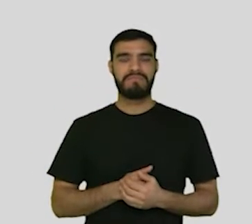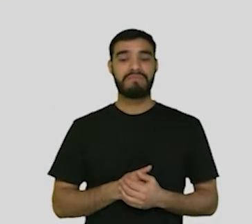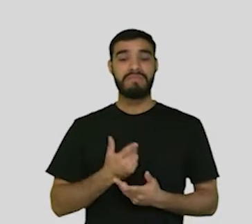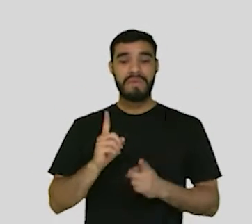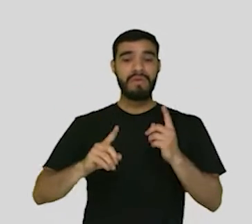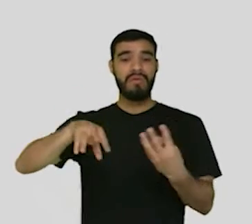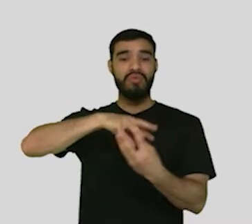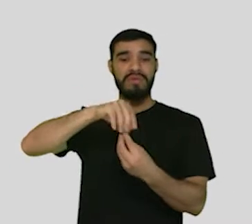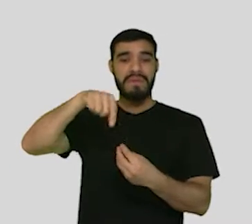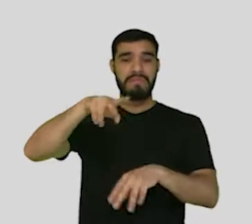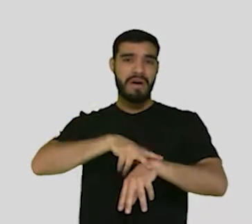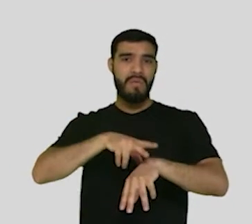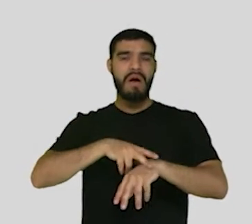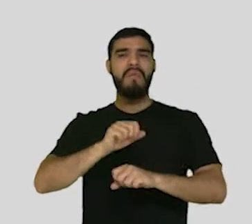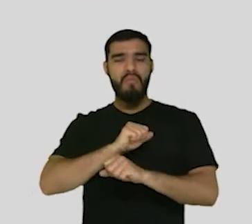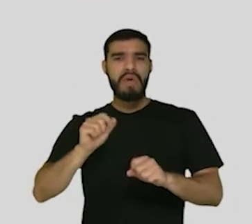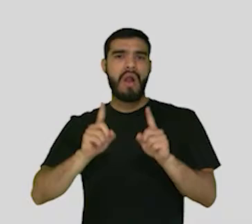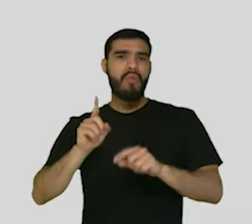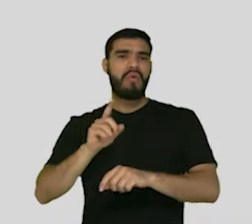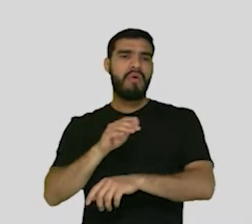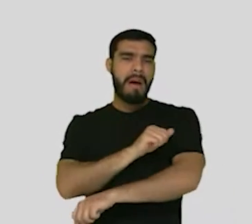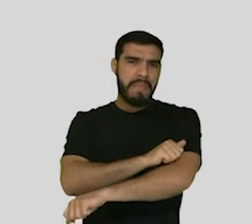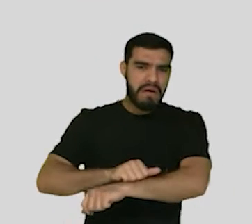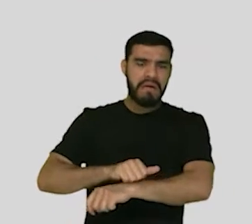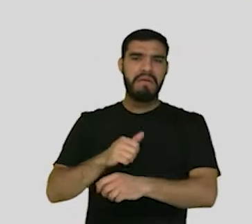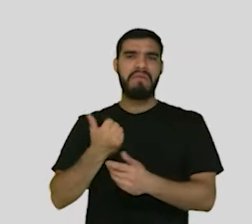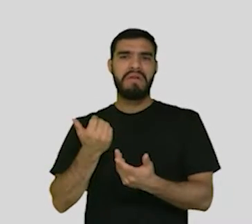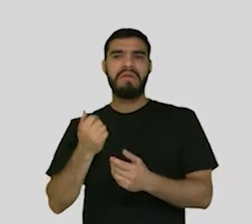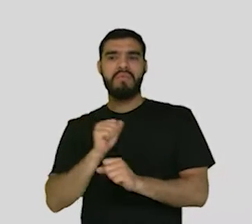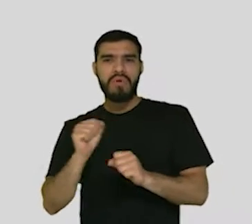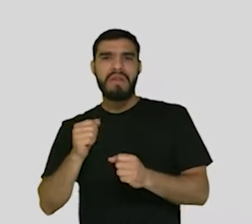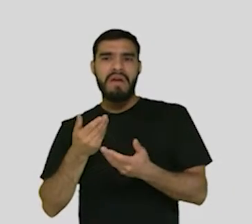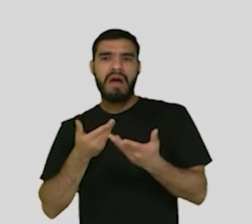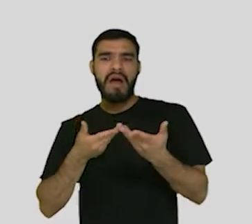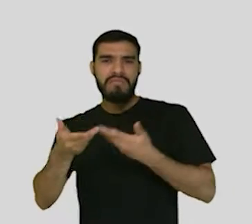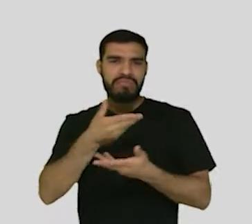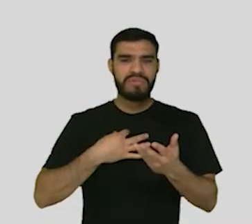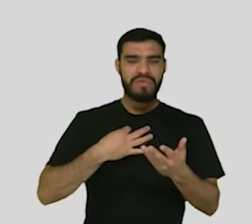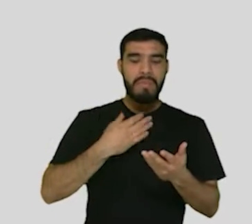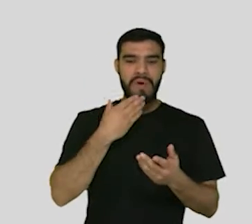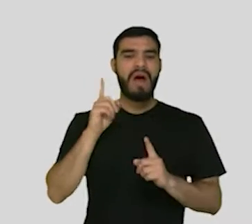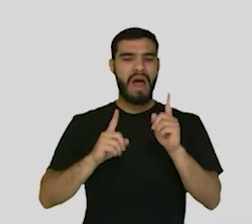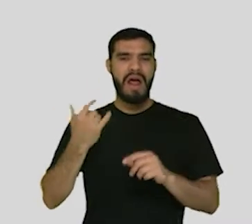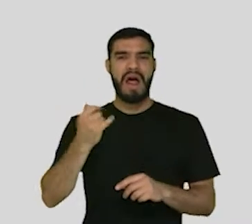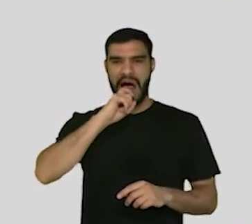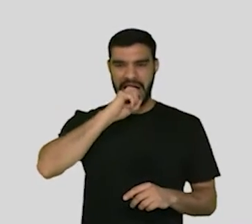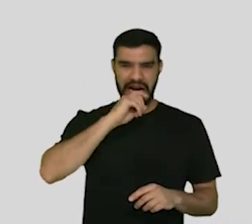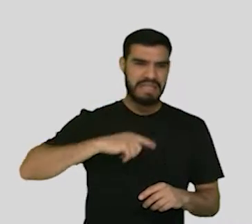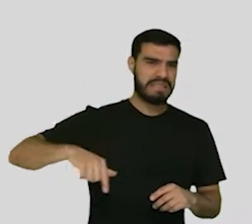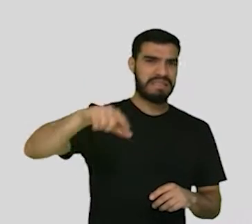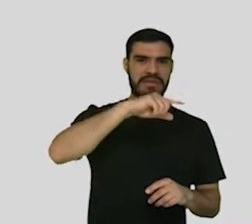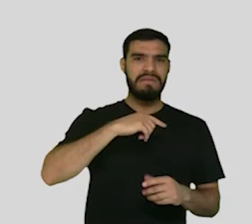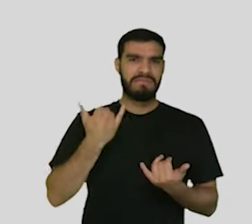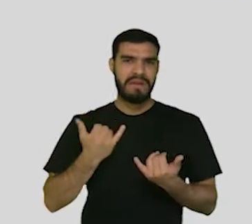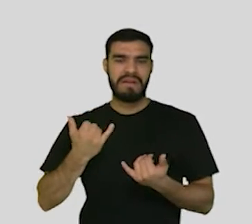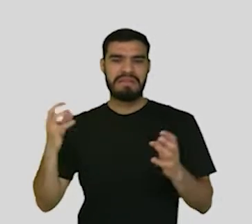sociedad paraguaya puede ser solidaria se ja ela paraguaype hay una crueldad la tapizacuera ningo